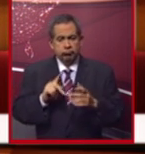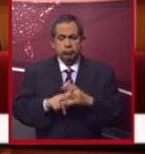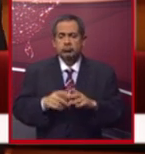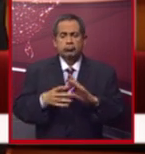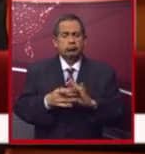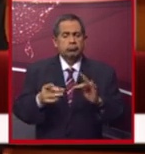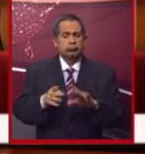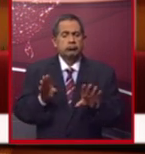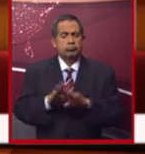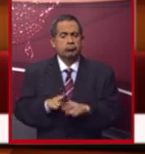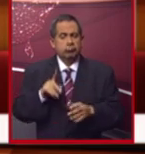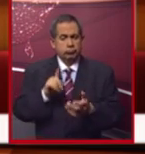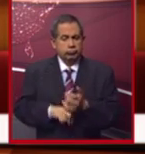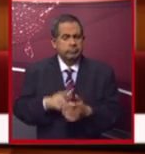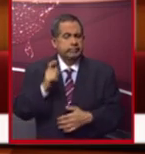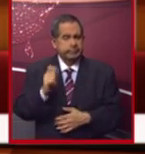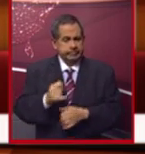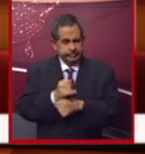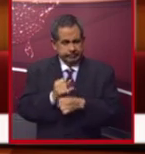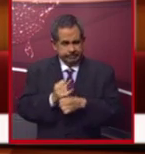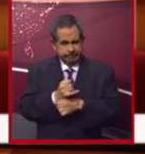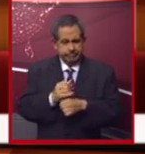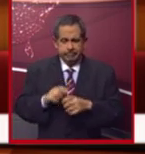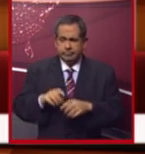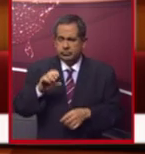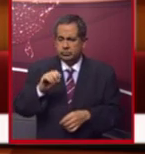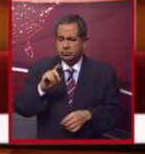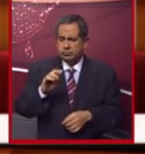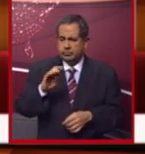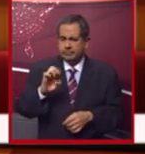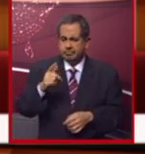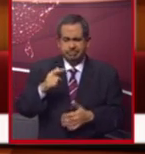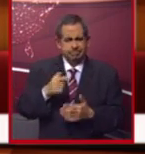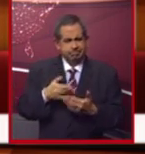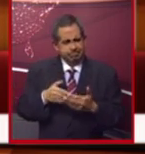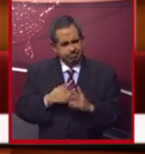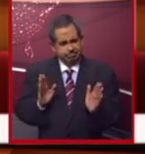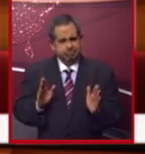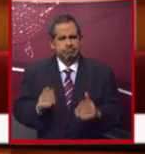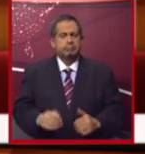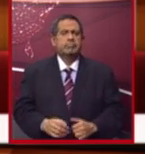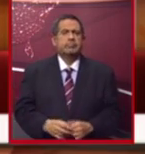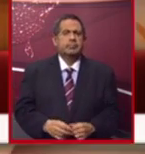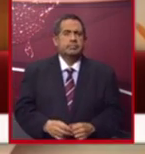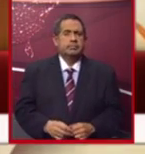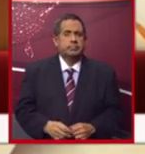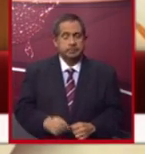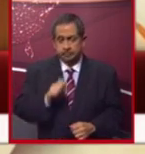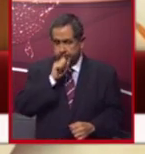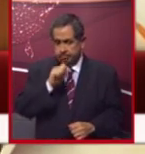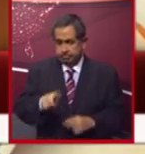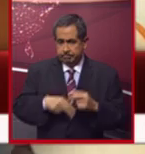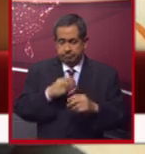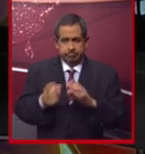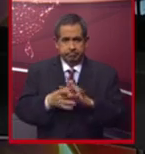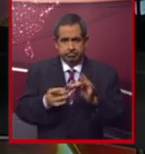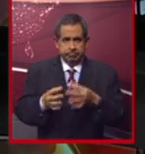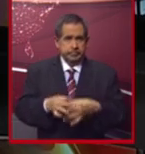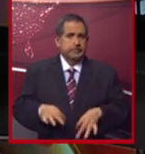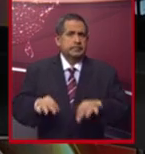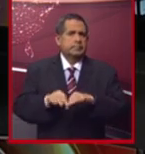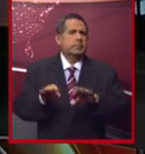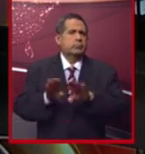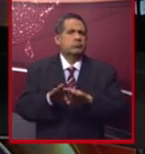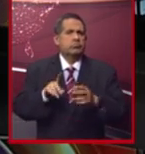pública de la averiguación previa en el caso Odebrecht. Bueno, por otra parte, subrayó la importancia del